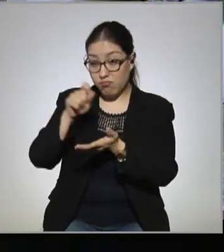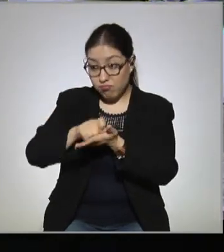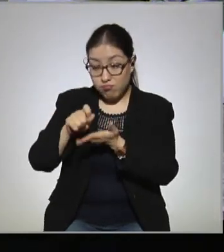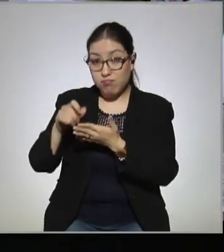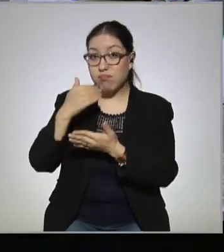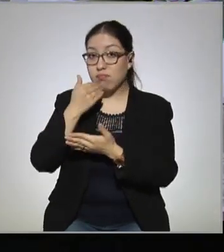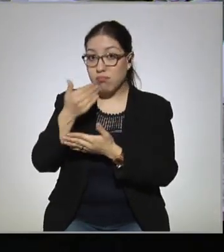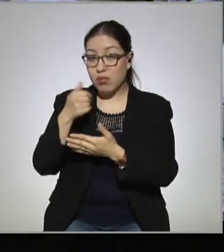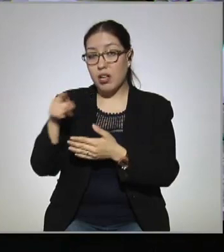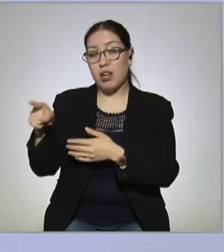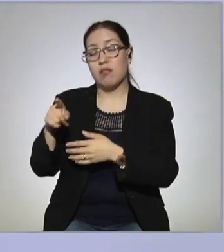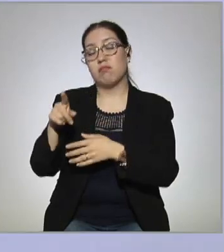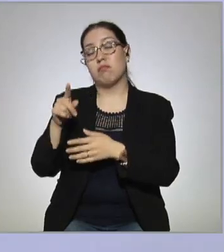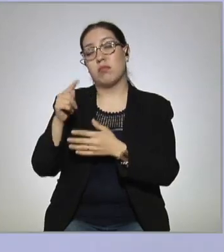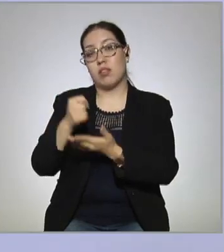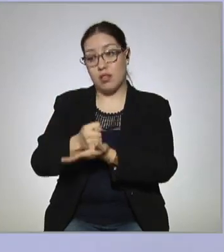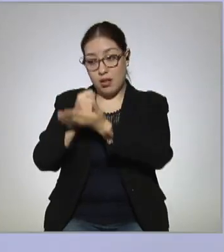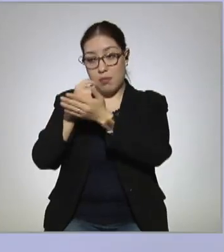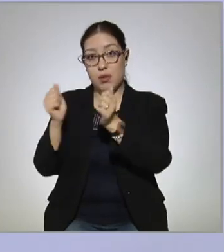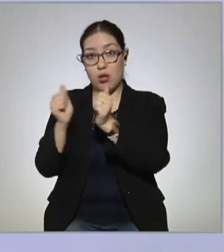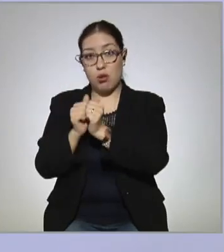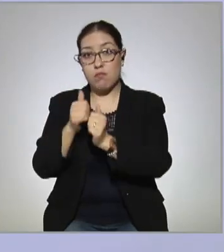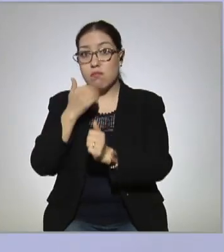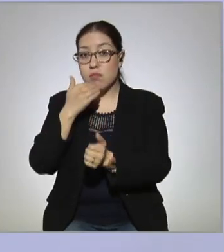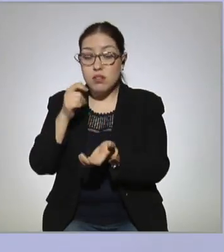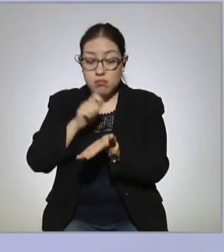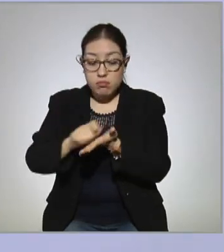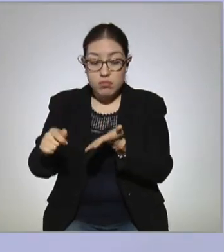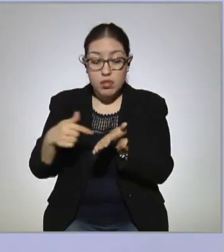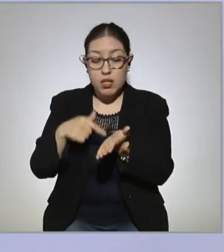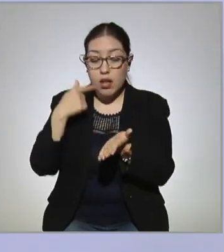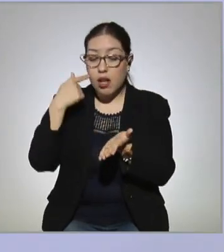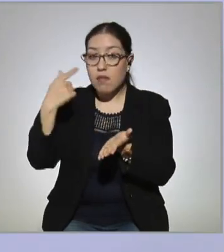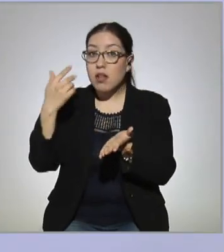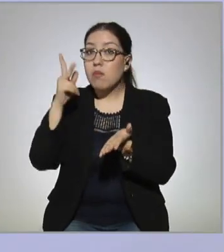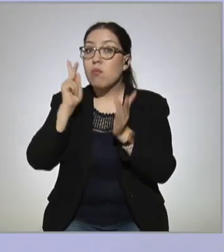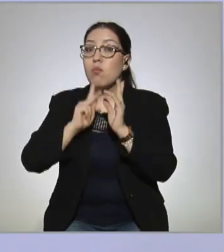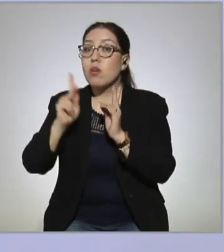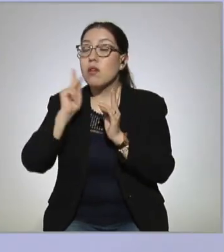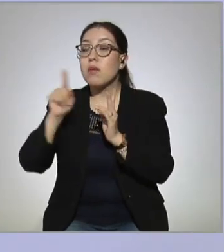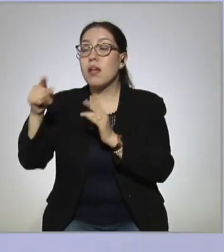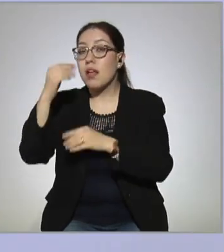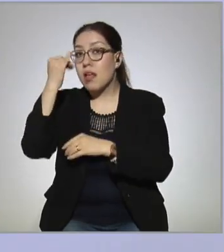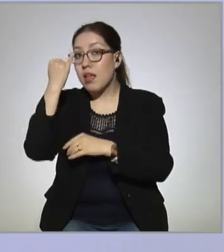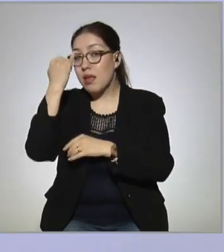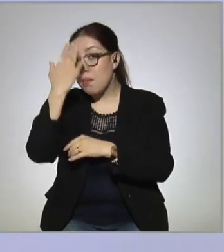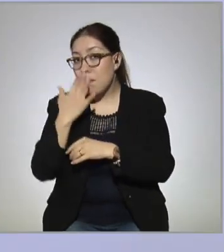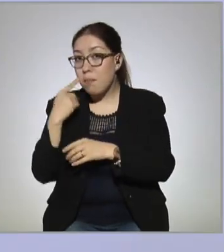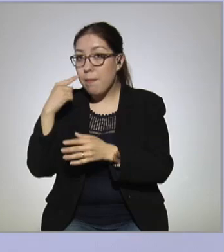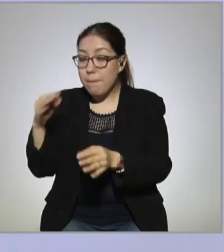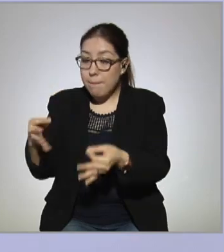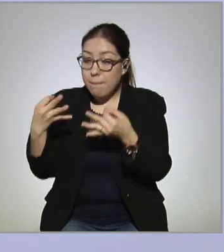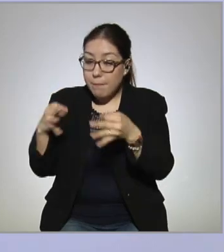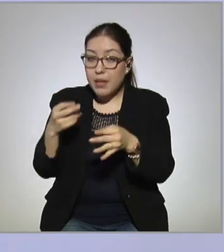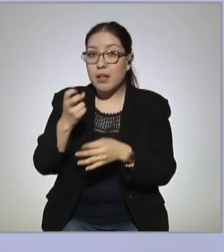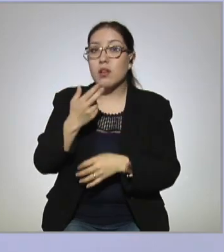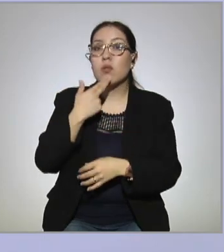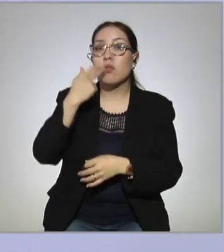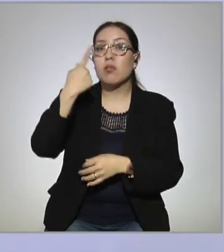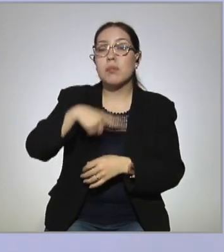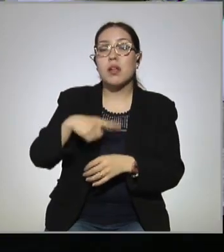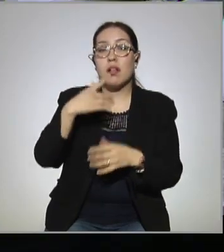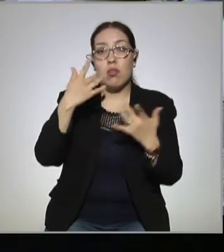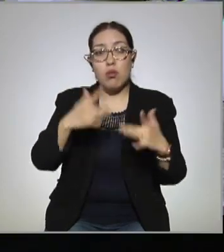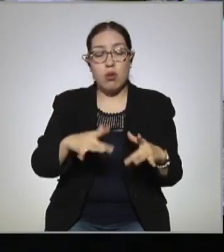reumatólogo, ortopedista, con un diagnóstico preciso de imagen, sabiendo que a lo que va a servir es para desinflamar y disminuir el